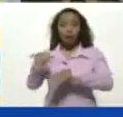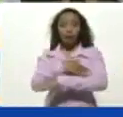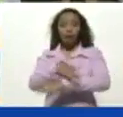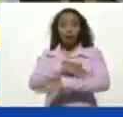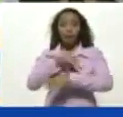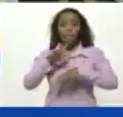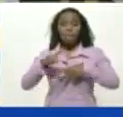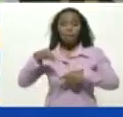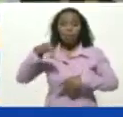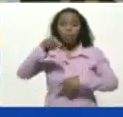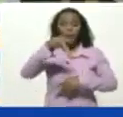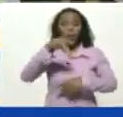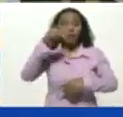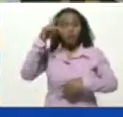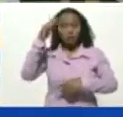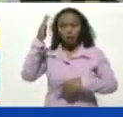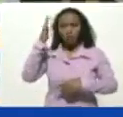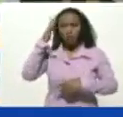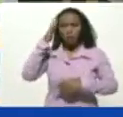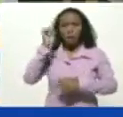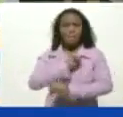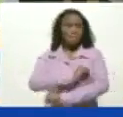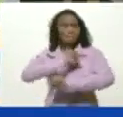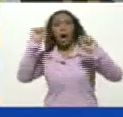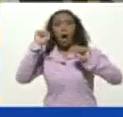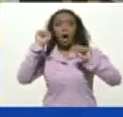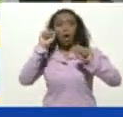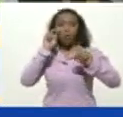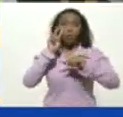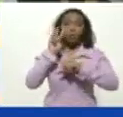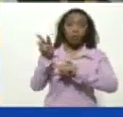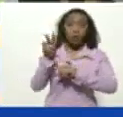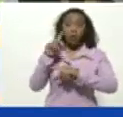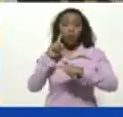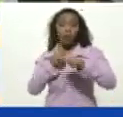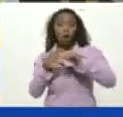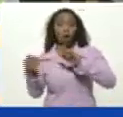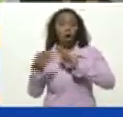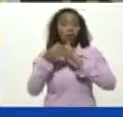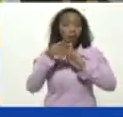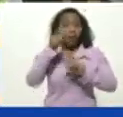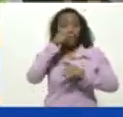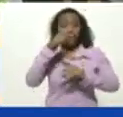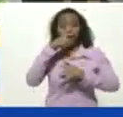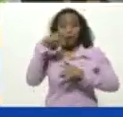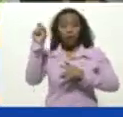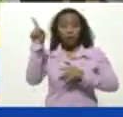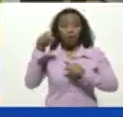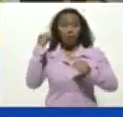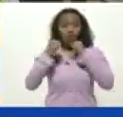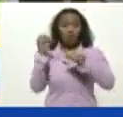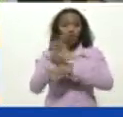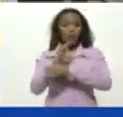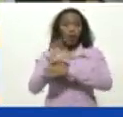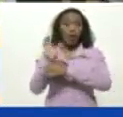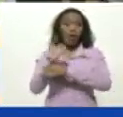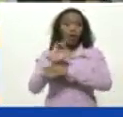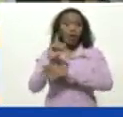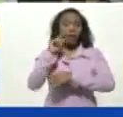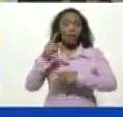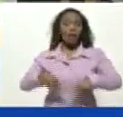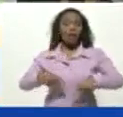caminando, que supo de la explosión. Y supo, hubo un atentado contra Maduro, eso corrió rápido en Caracas. Acaban de atentar contra